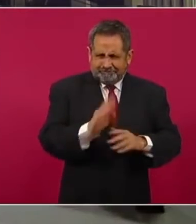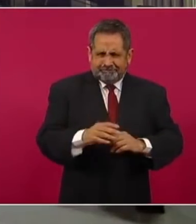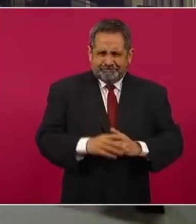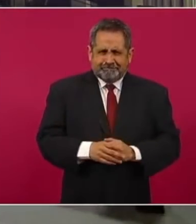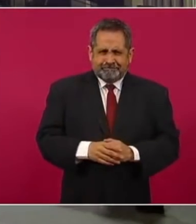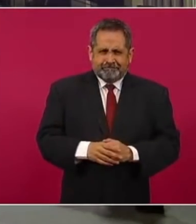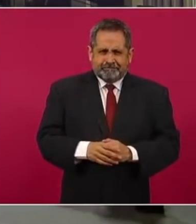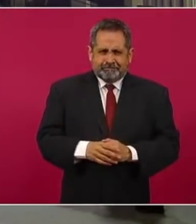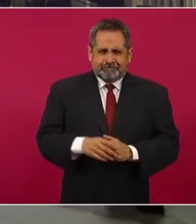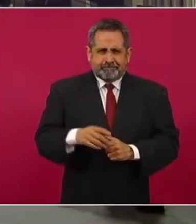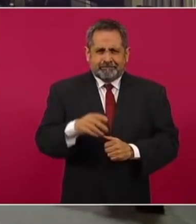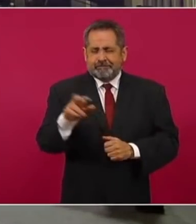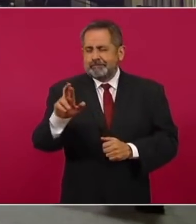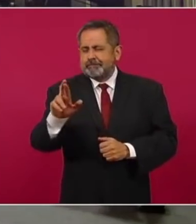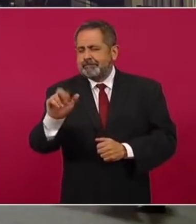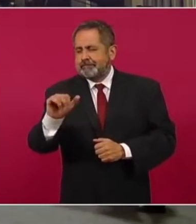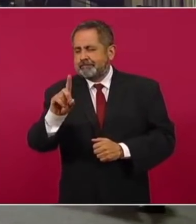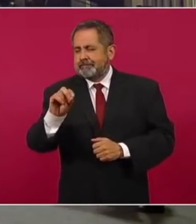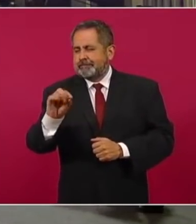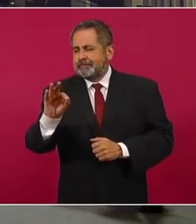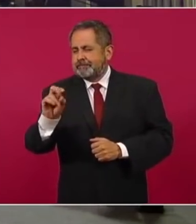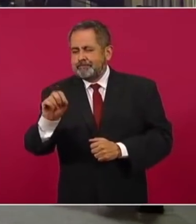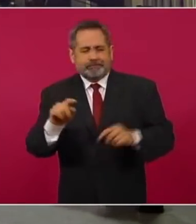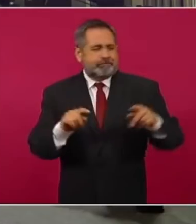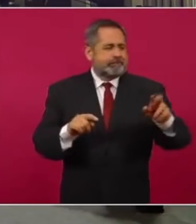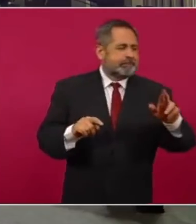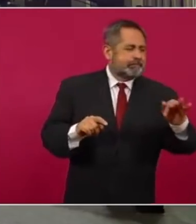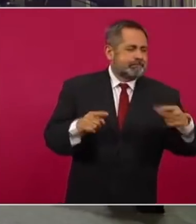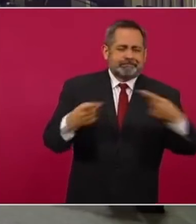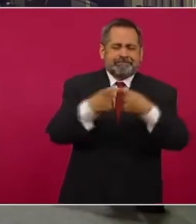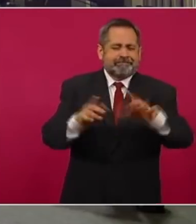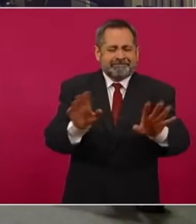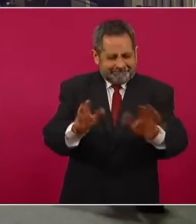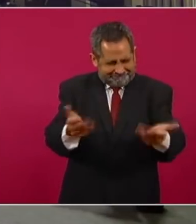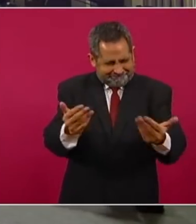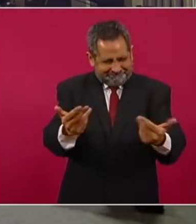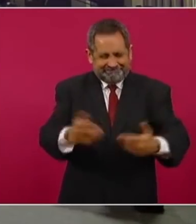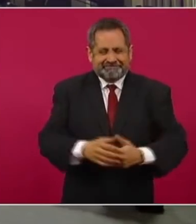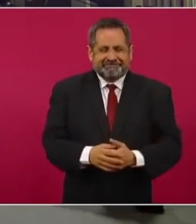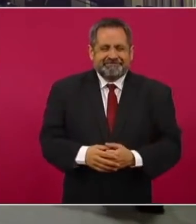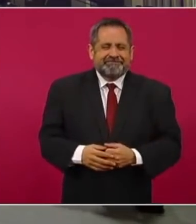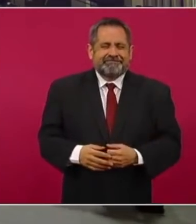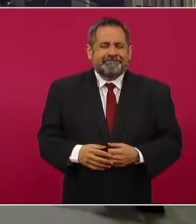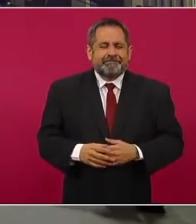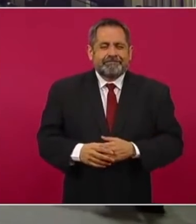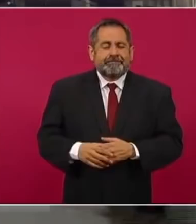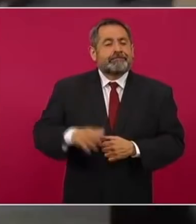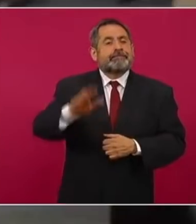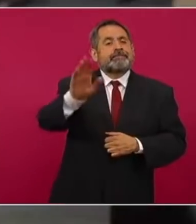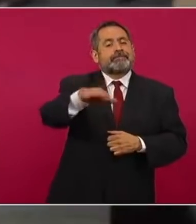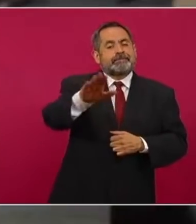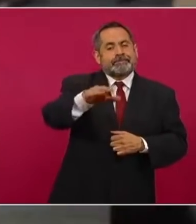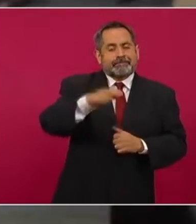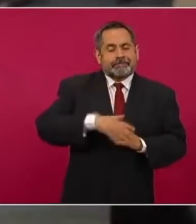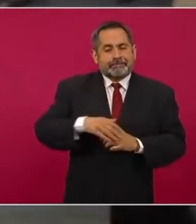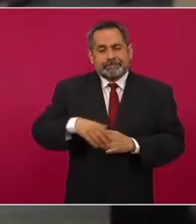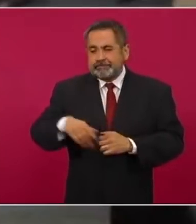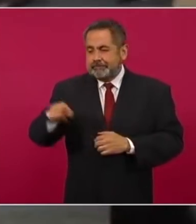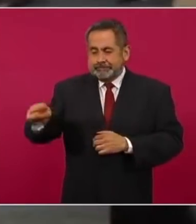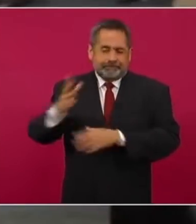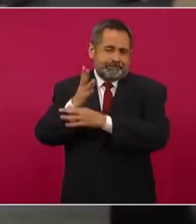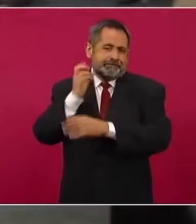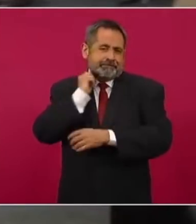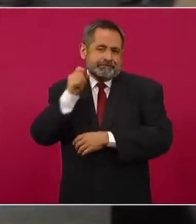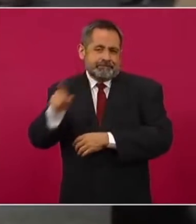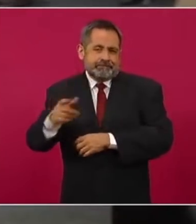Considera fórmula y reforma. No, para nada. Considera, como dice el senador, un error que se haya adelantado esta sucesión presidencial hablando, por